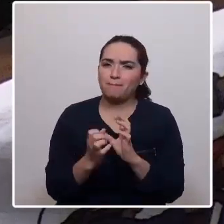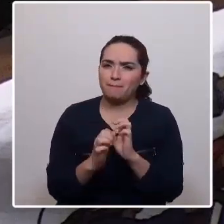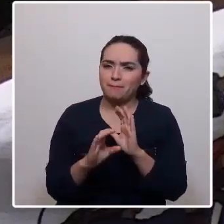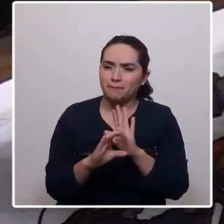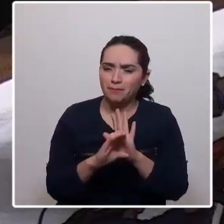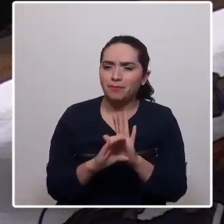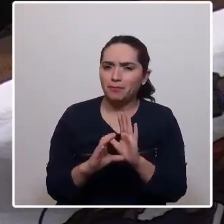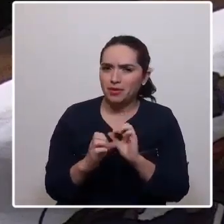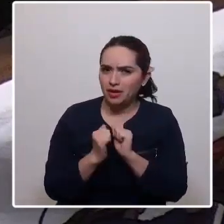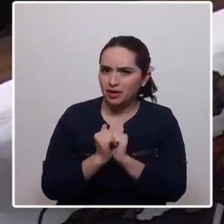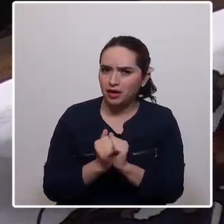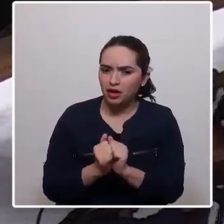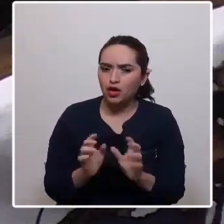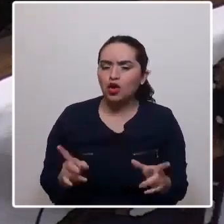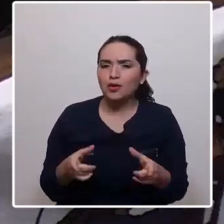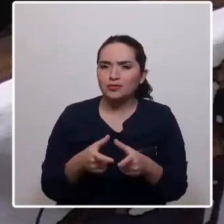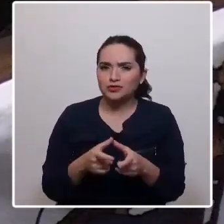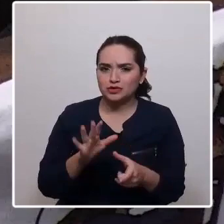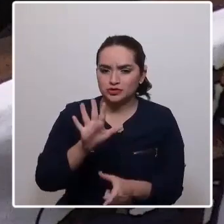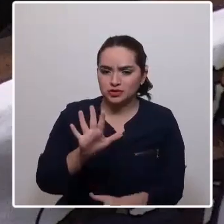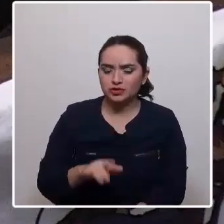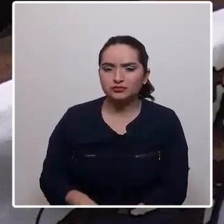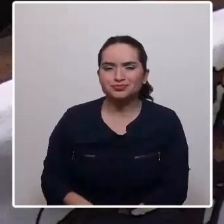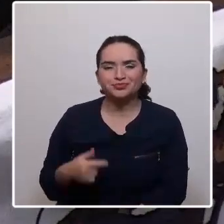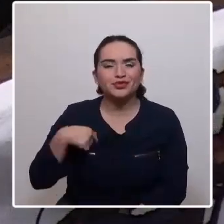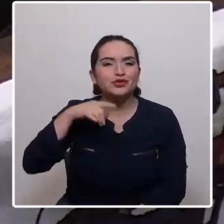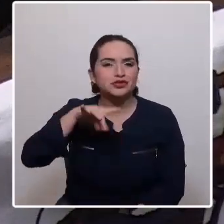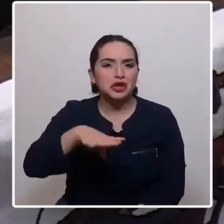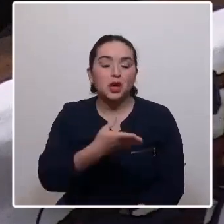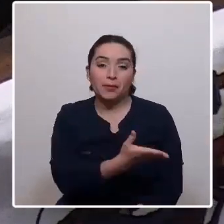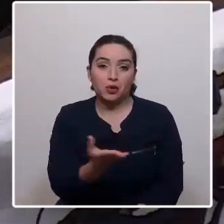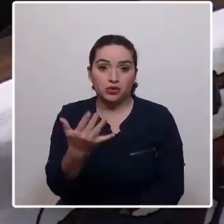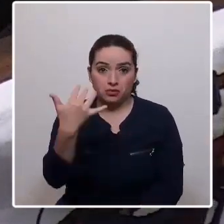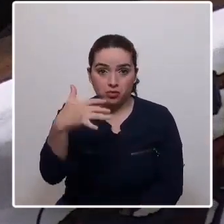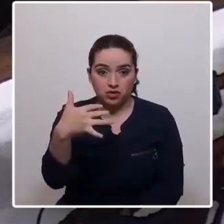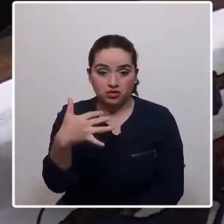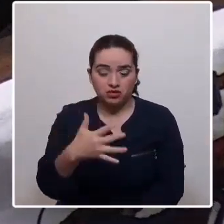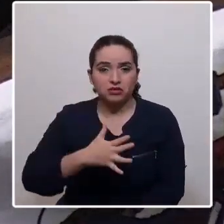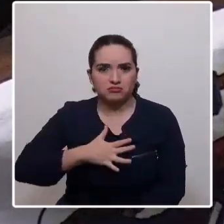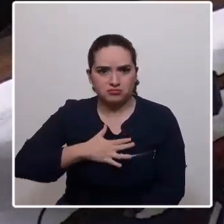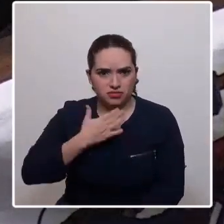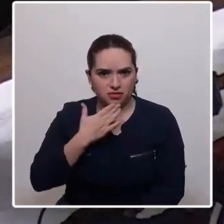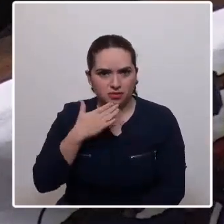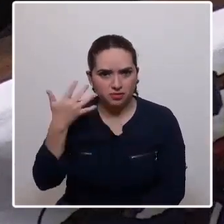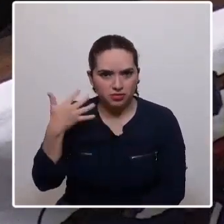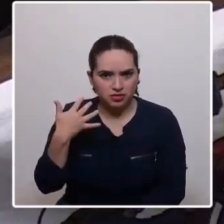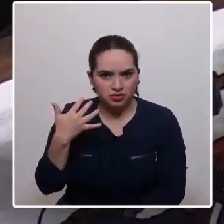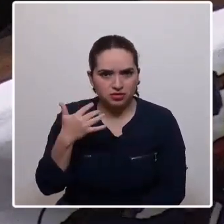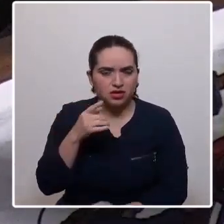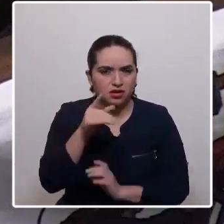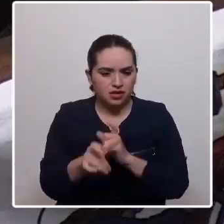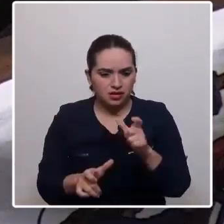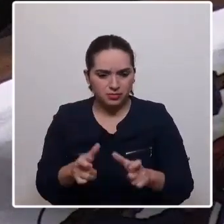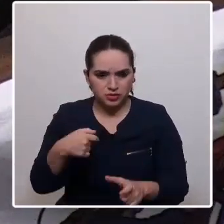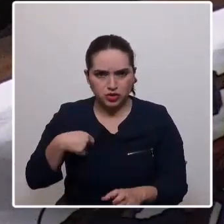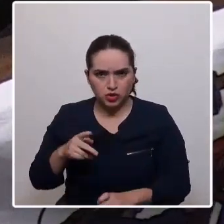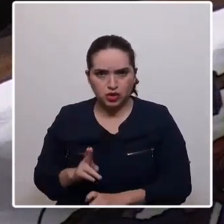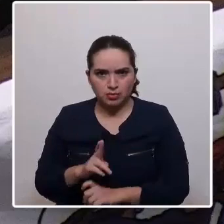5, yo sé que para todos ustedes es sumamente importante esto. Para mí también lo es. A las personas a las que represento también lo